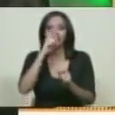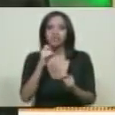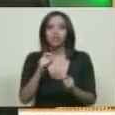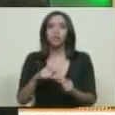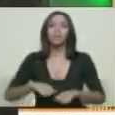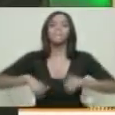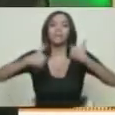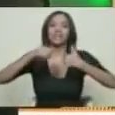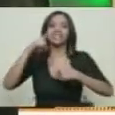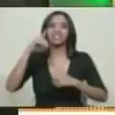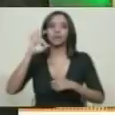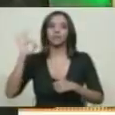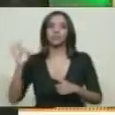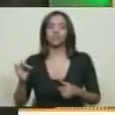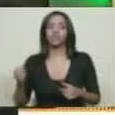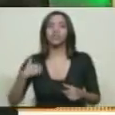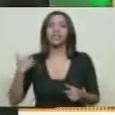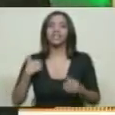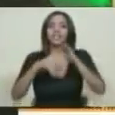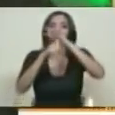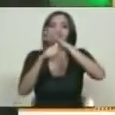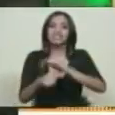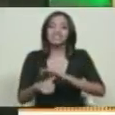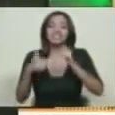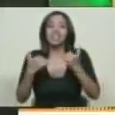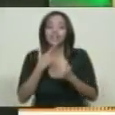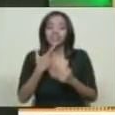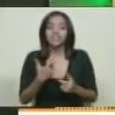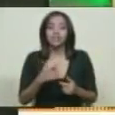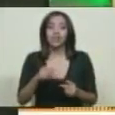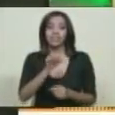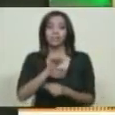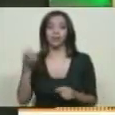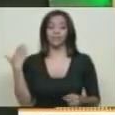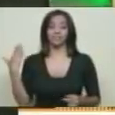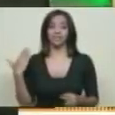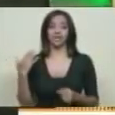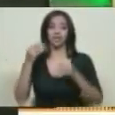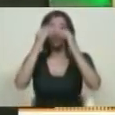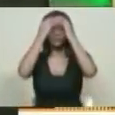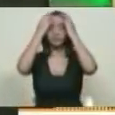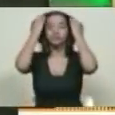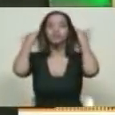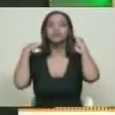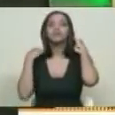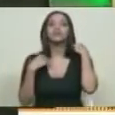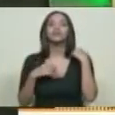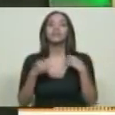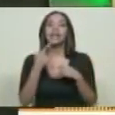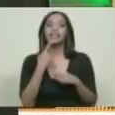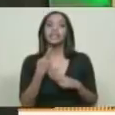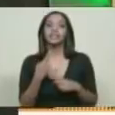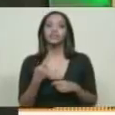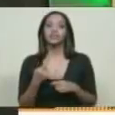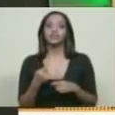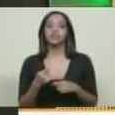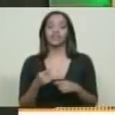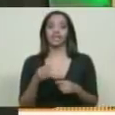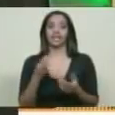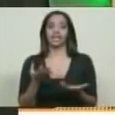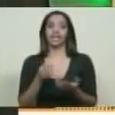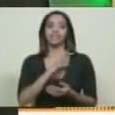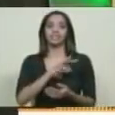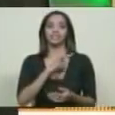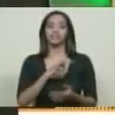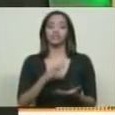Y Argentina va al default y ya lo están diciendo. De hecho, la semana pasada el FMI les ha dicho que el Senado argentino tiene